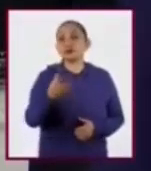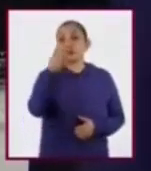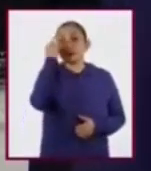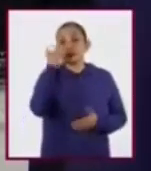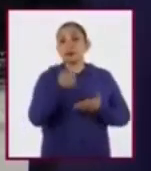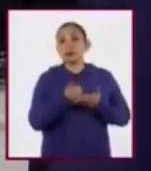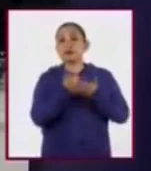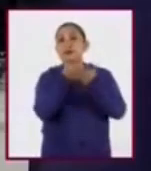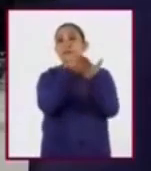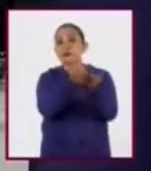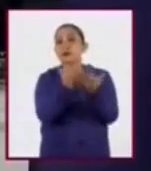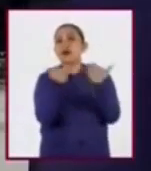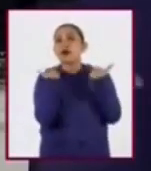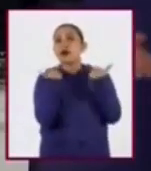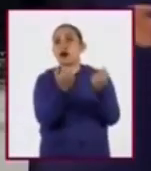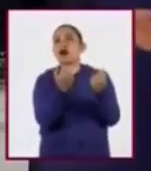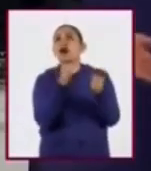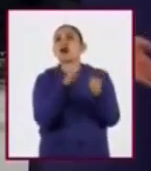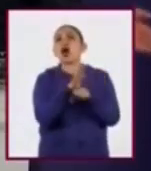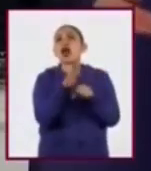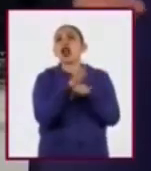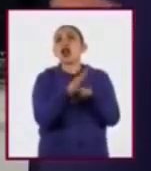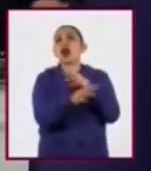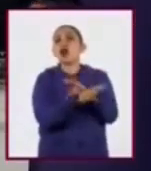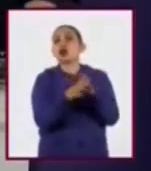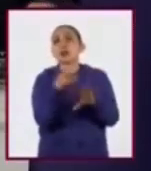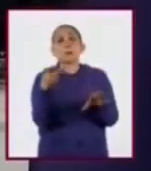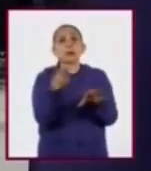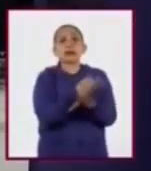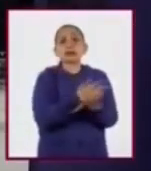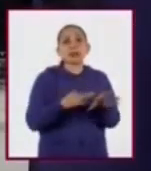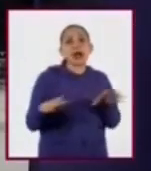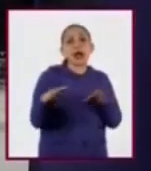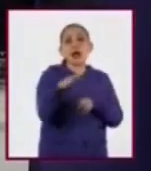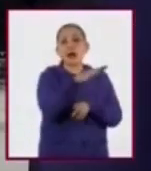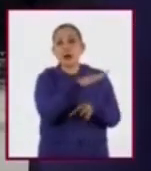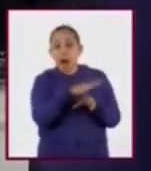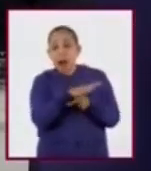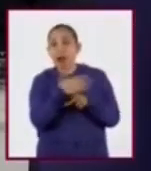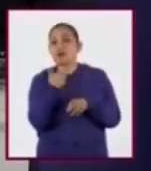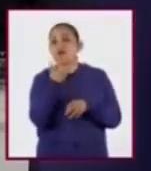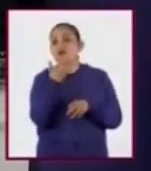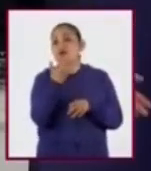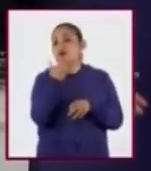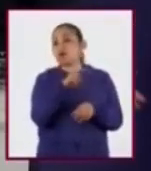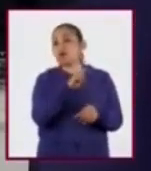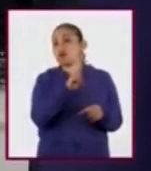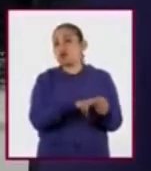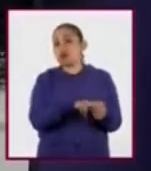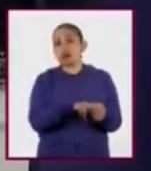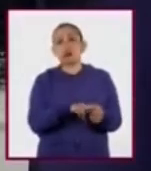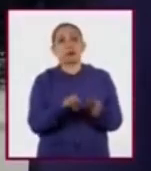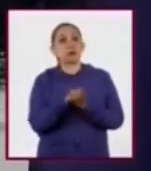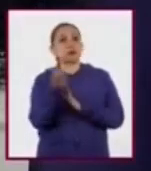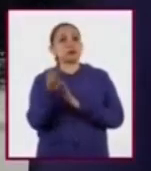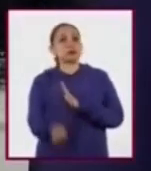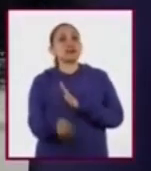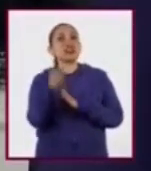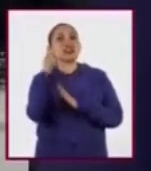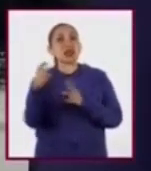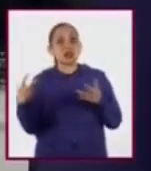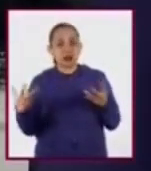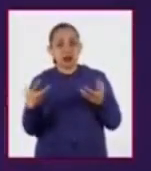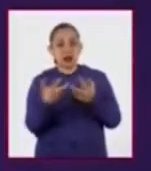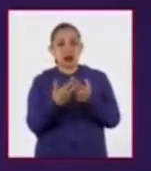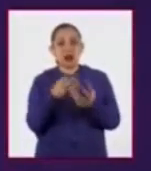nos ayudarán a comprender aquellos fenómenos que nos rodean y que son tan cotidianos. Por ejemplo, ¿qué es la